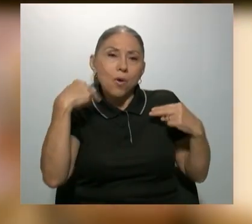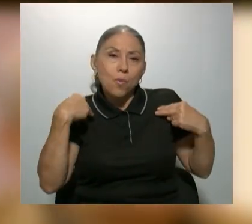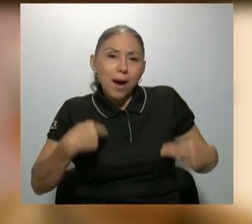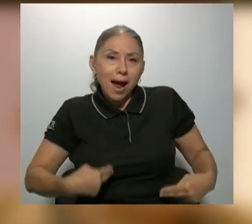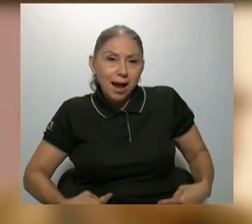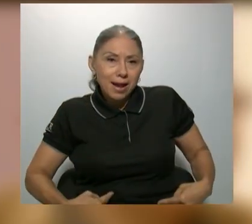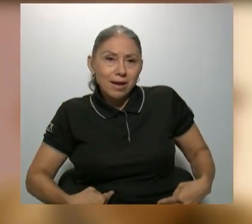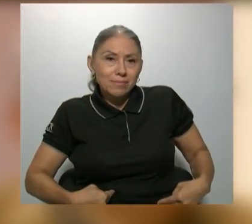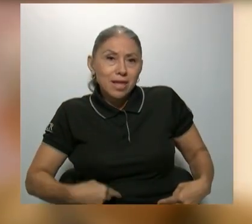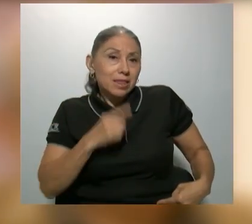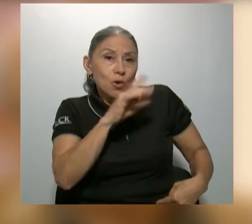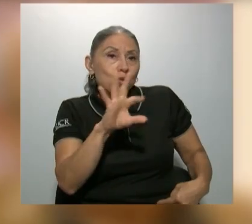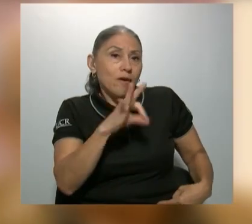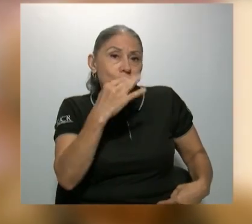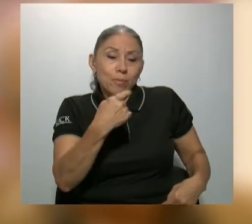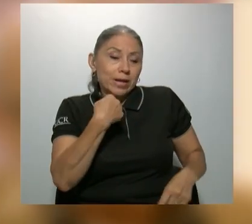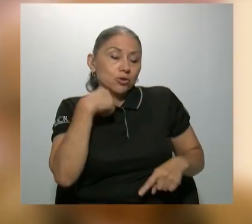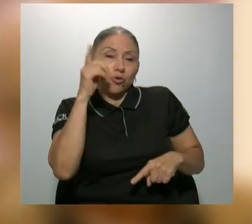manera que yo no lo sé hacer,